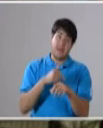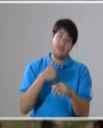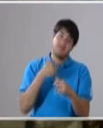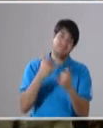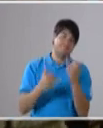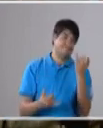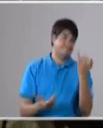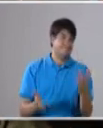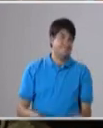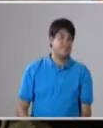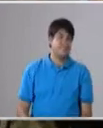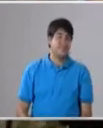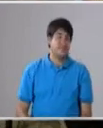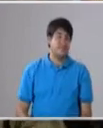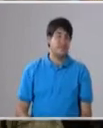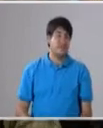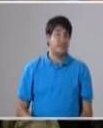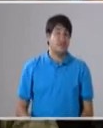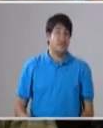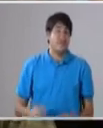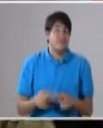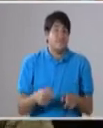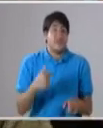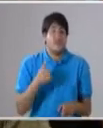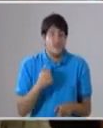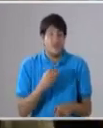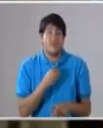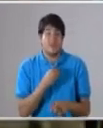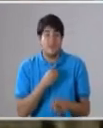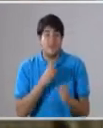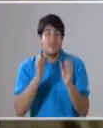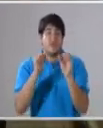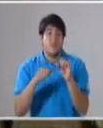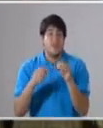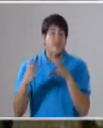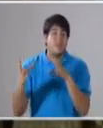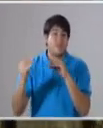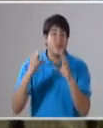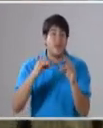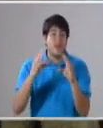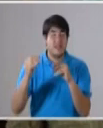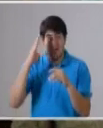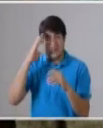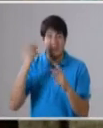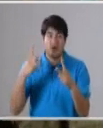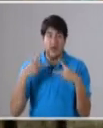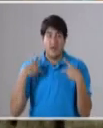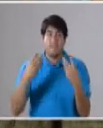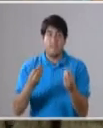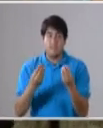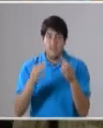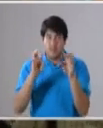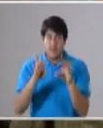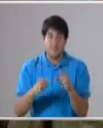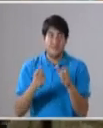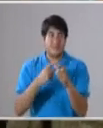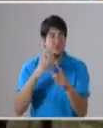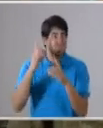fue. Pero yo sí quisiera que pudiéramos interactuar, porque sé que hay mucha gente que tiene dudas, hermano.